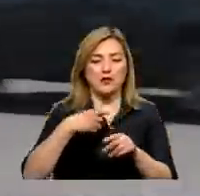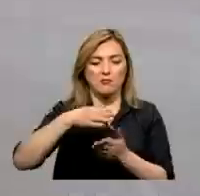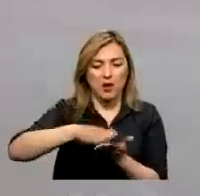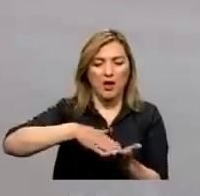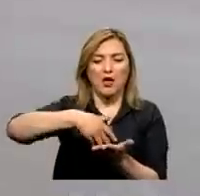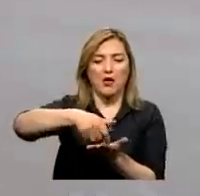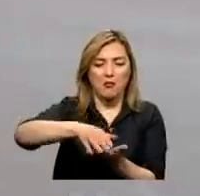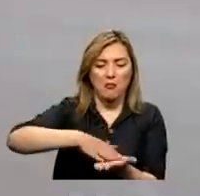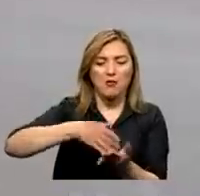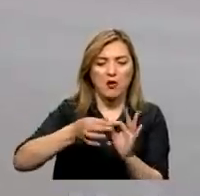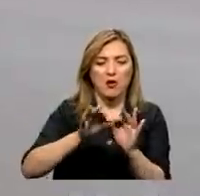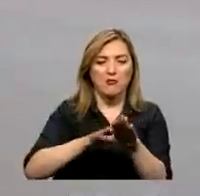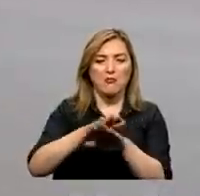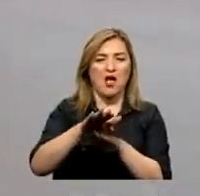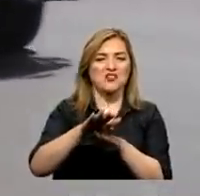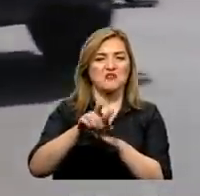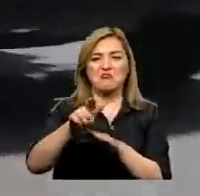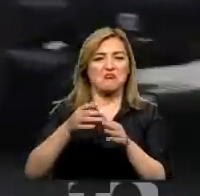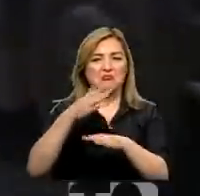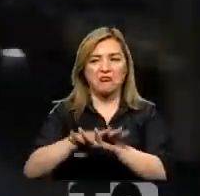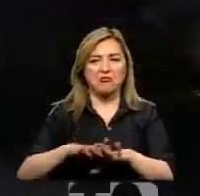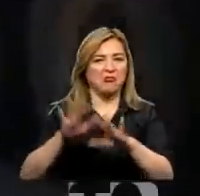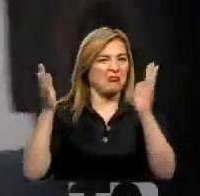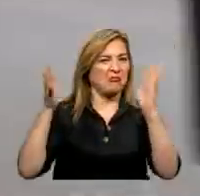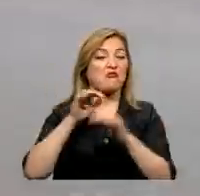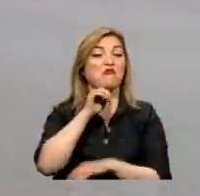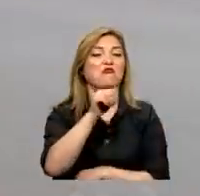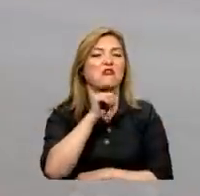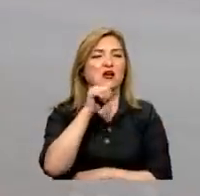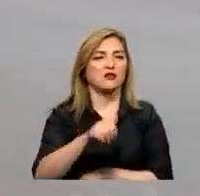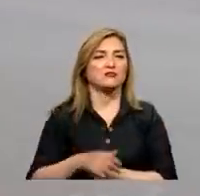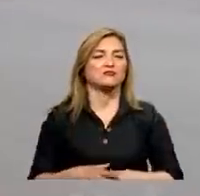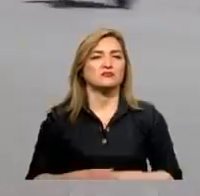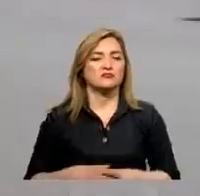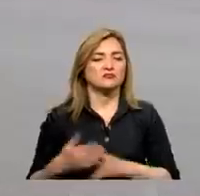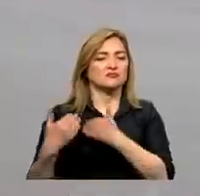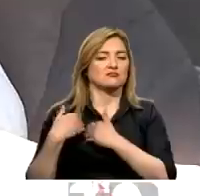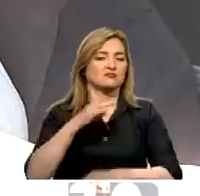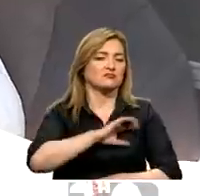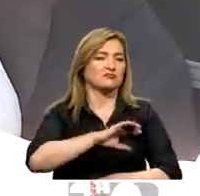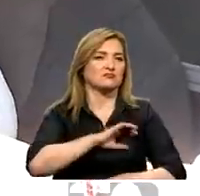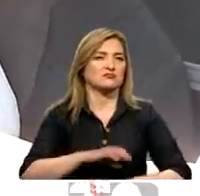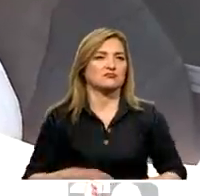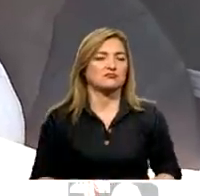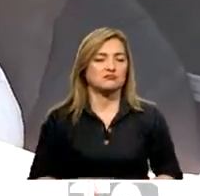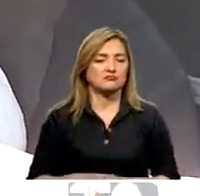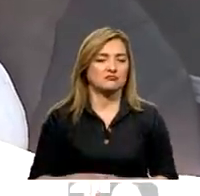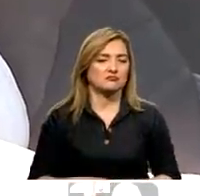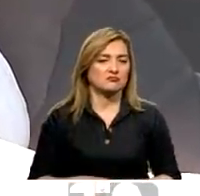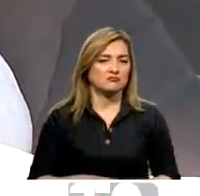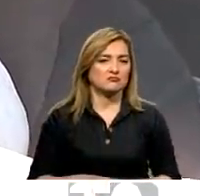se realizó la repavimentación, como parte del plan kilómetro a kilómetro que lleva a cabo el municipio de la ciudad. En velocidad